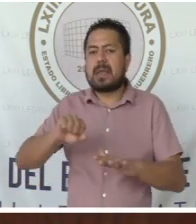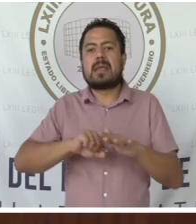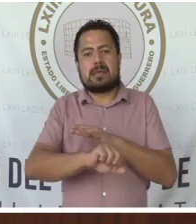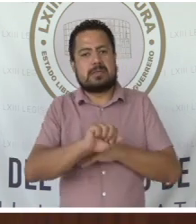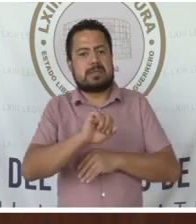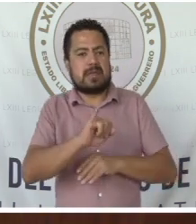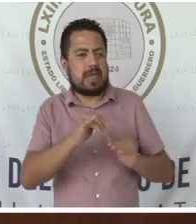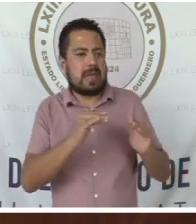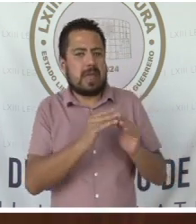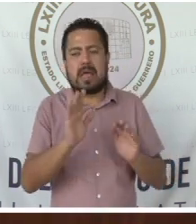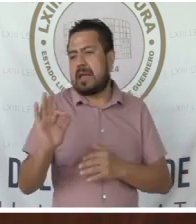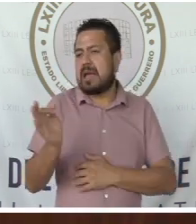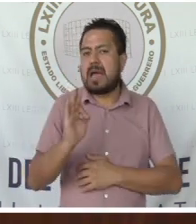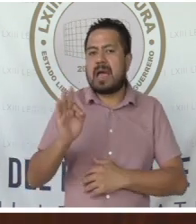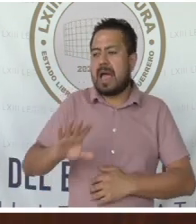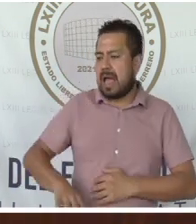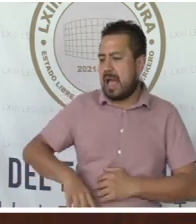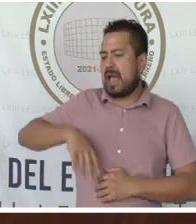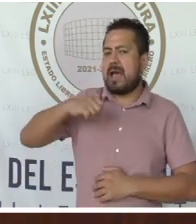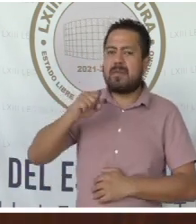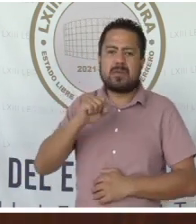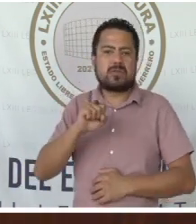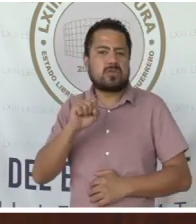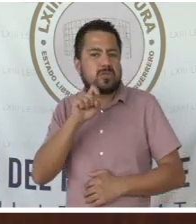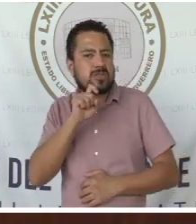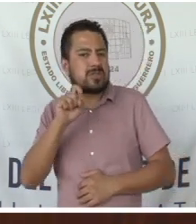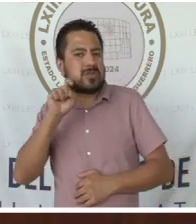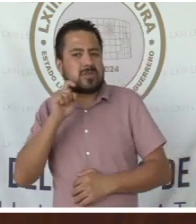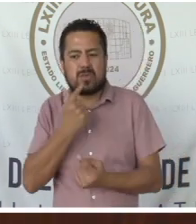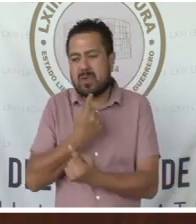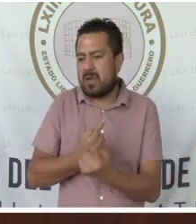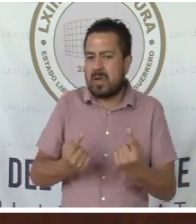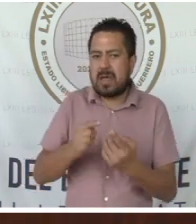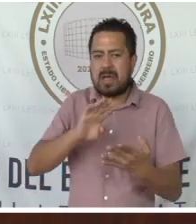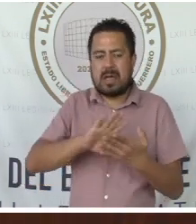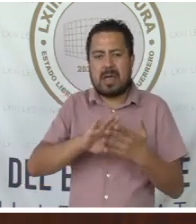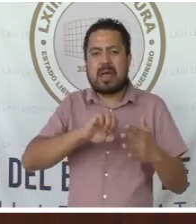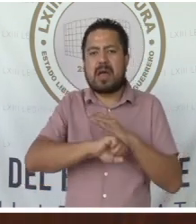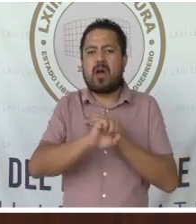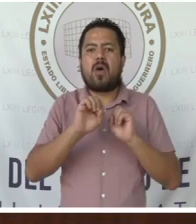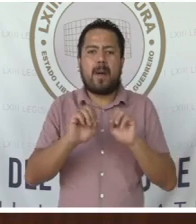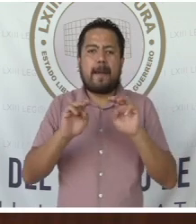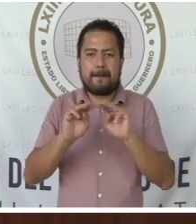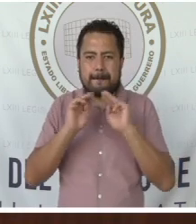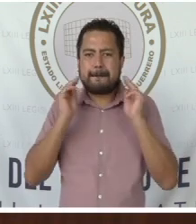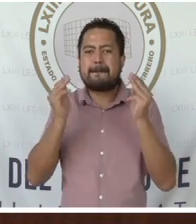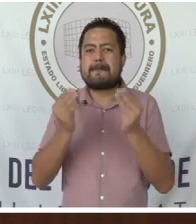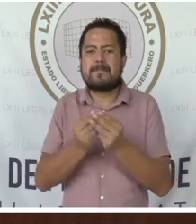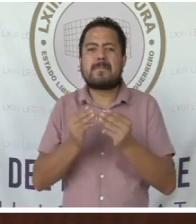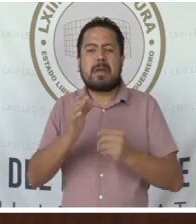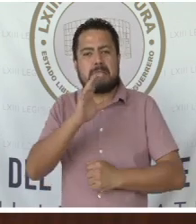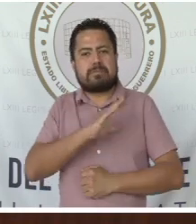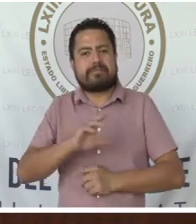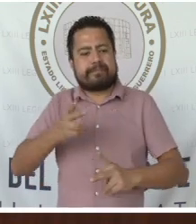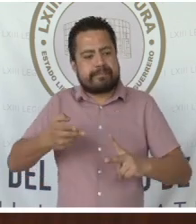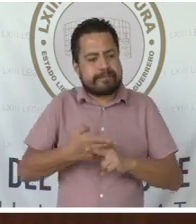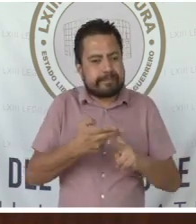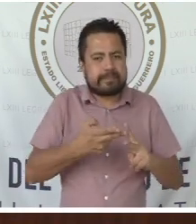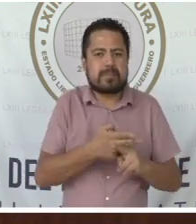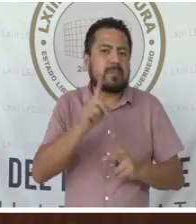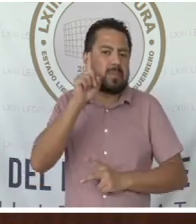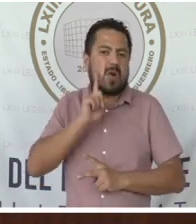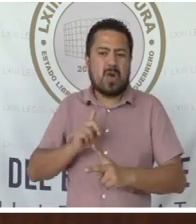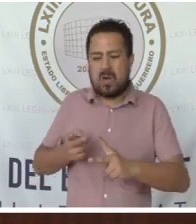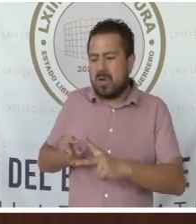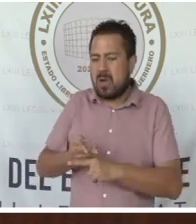oficiosamente en los casos de abuso o violencia sexual contra menores, delincuencia organizada, homicidio doloso,